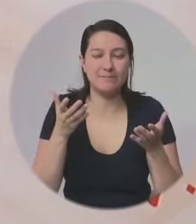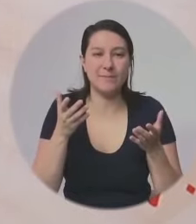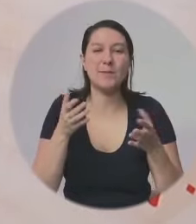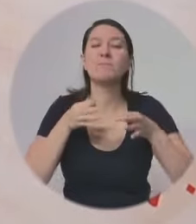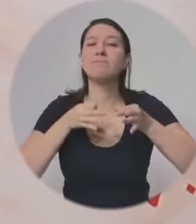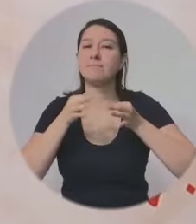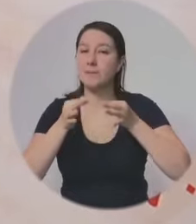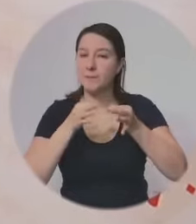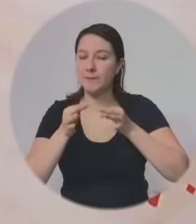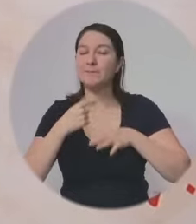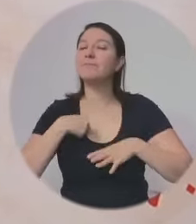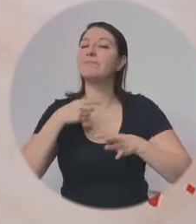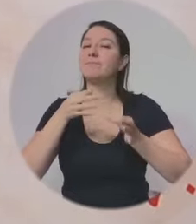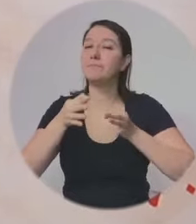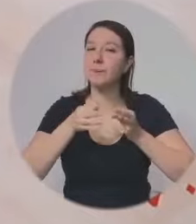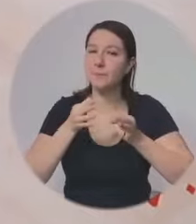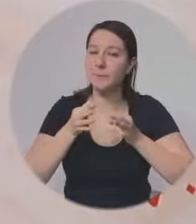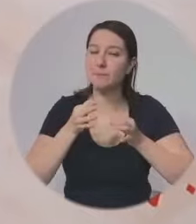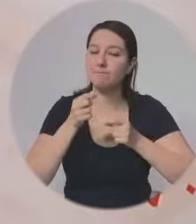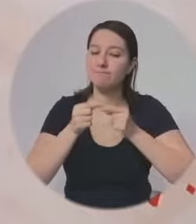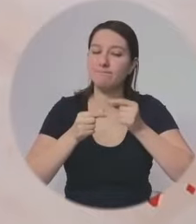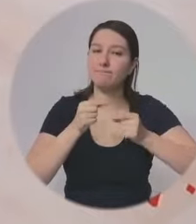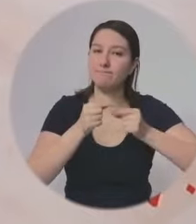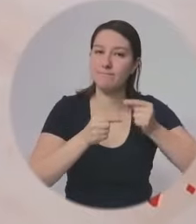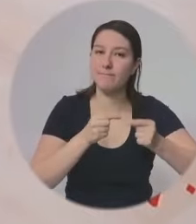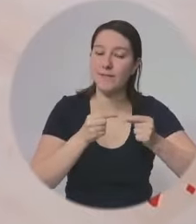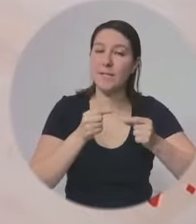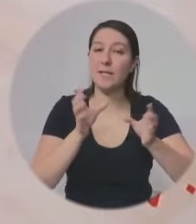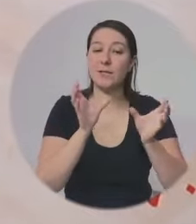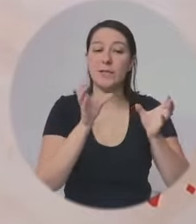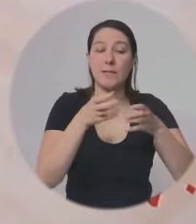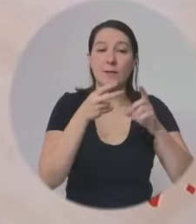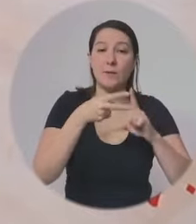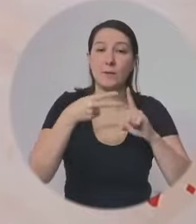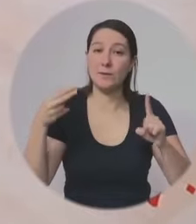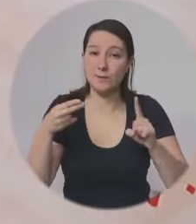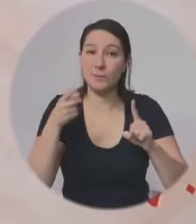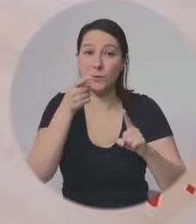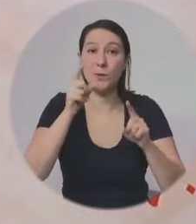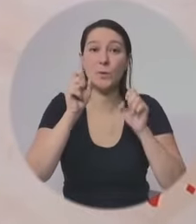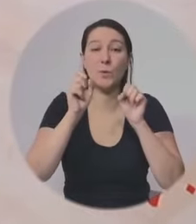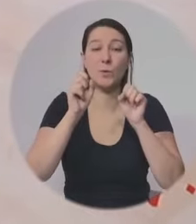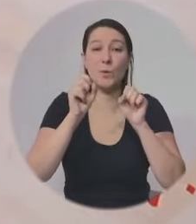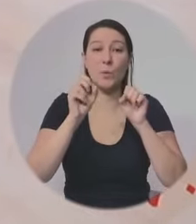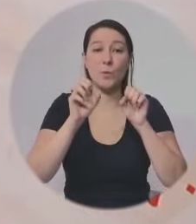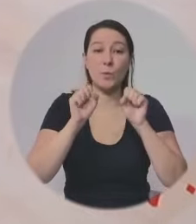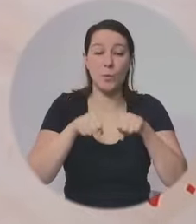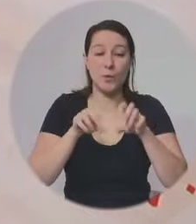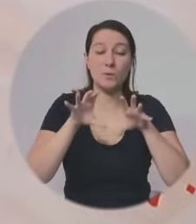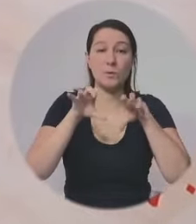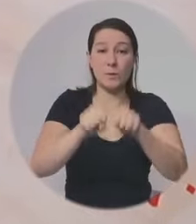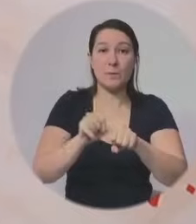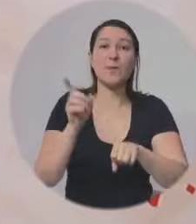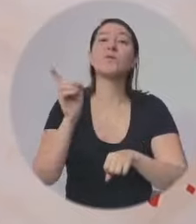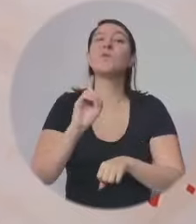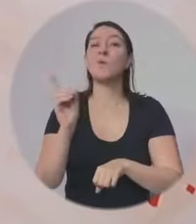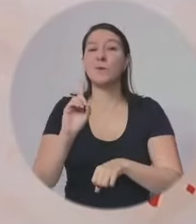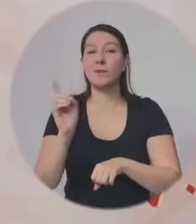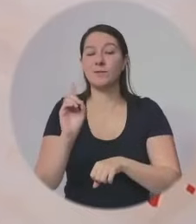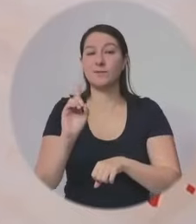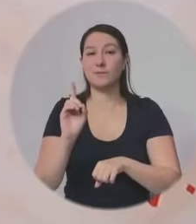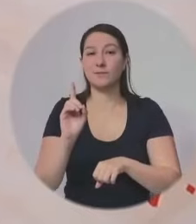explicar y les voy a explicar poco a poco primero las categorías de hotel dónde pueden reservar los hoteles y vamos a hacer